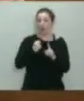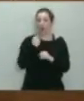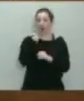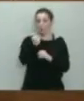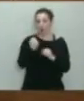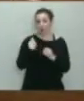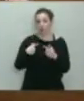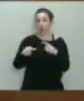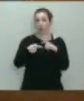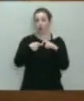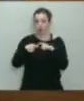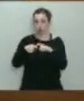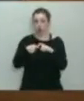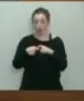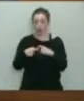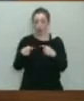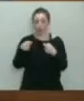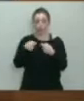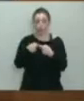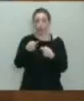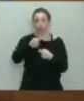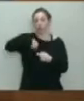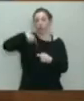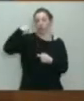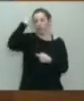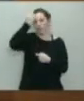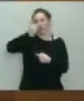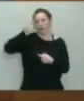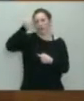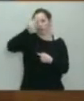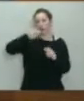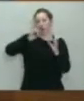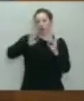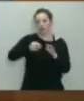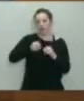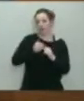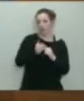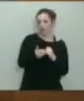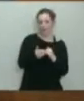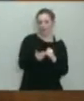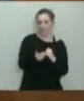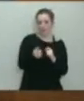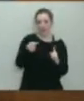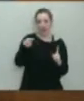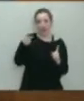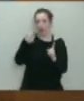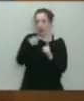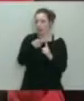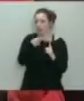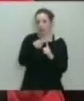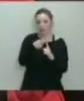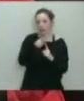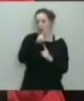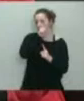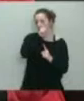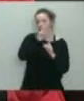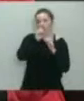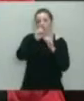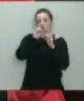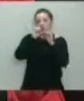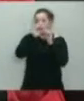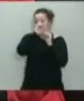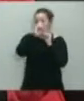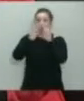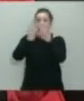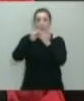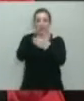unido. En fin, a nosotros no nos parece que ese sea el destino al que deba darse a esos 109 millones. Eso sí, como